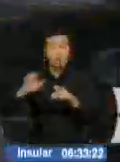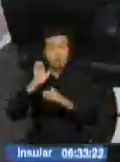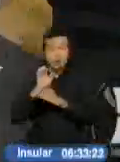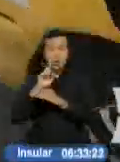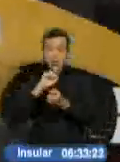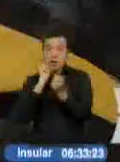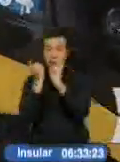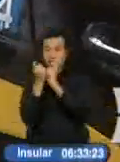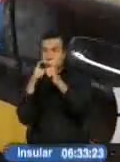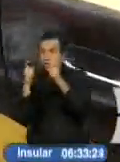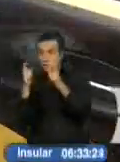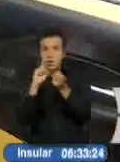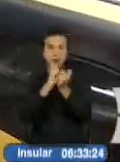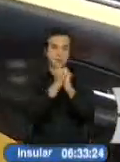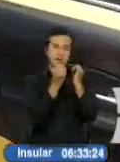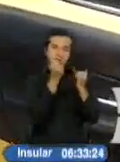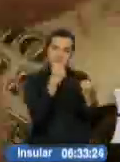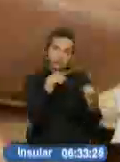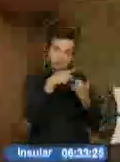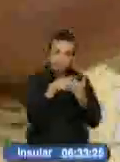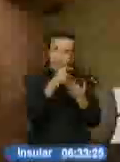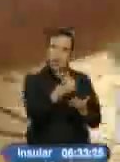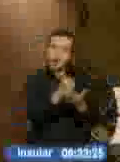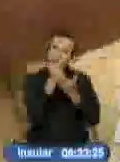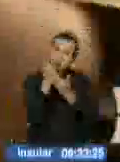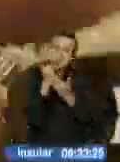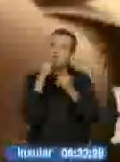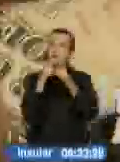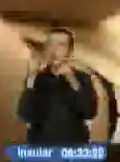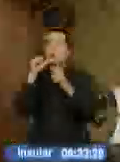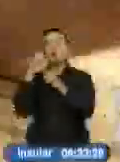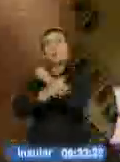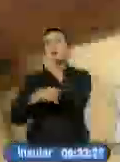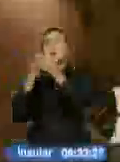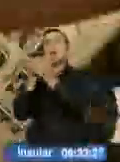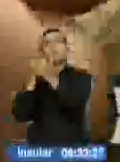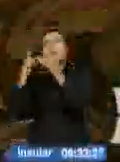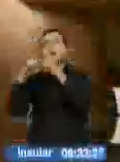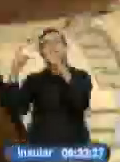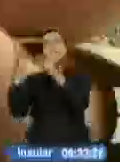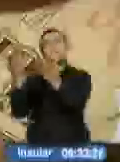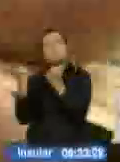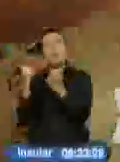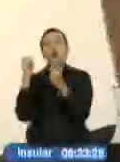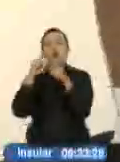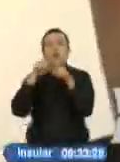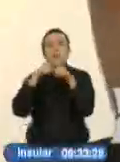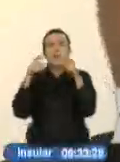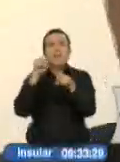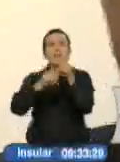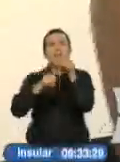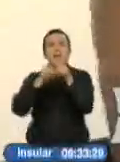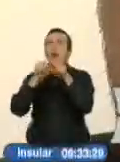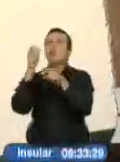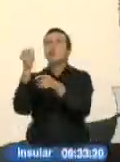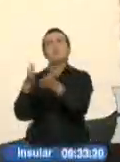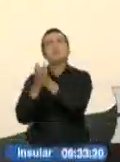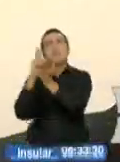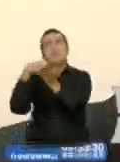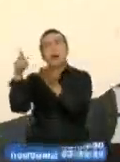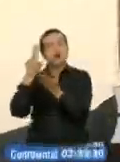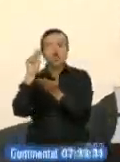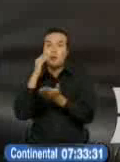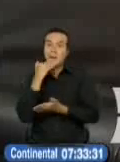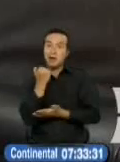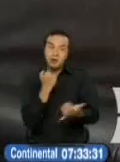el uso de dinero físico por uno electrónico ayudaría a bajar los costos de importación y reposición de billetes en mal estado y otros beneficios, como lo explica Julio